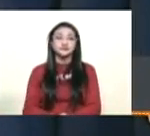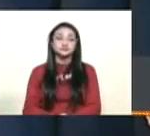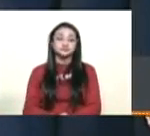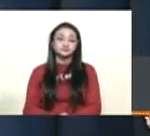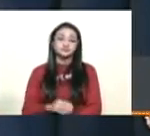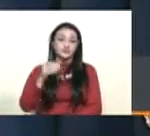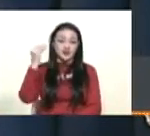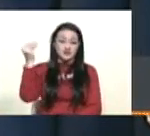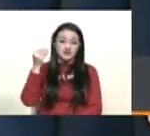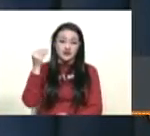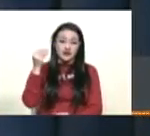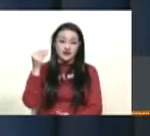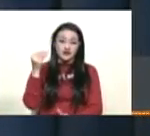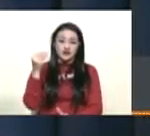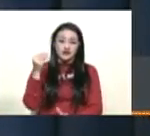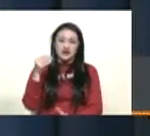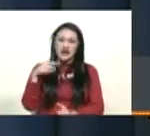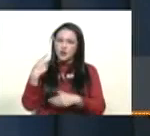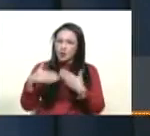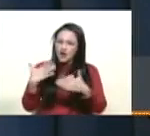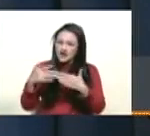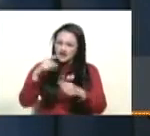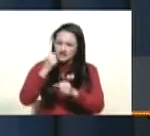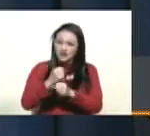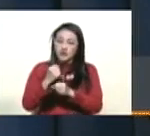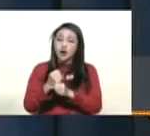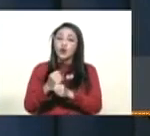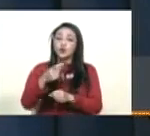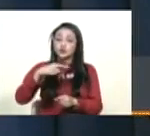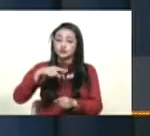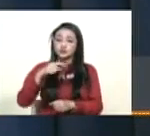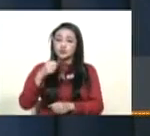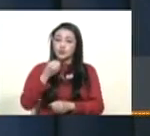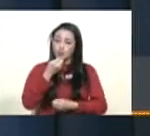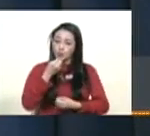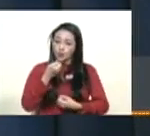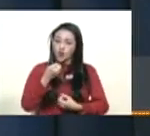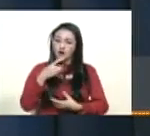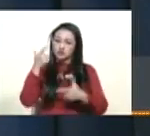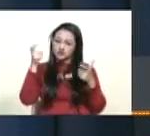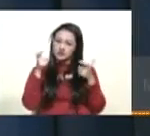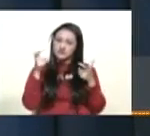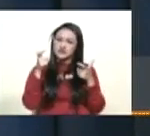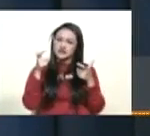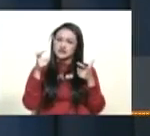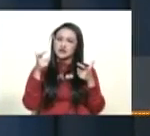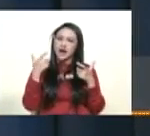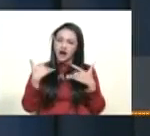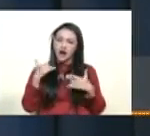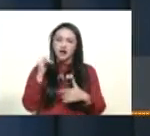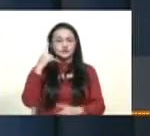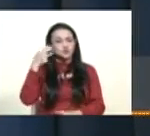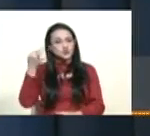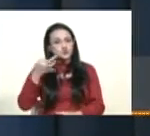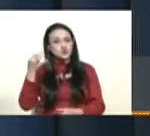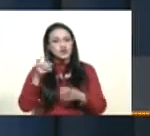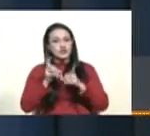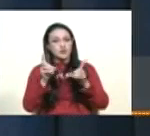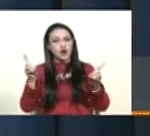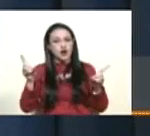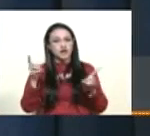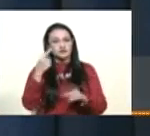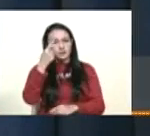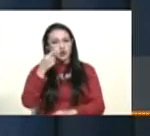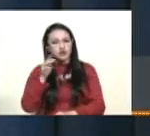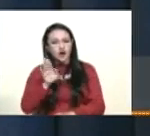criterio fundamental de lo que va a ser la gestión. Como buenos bolivarianos y chavistas que somos, creemos en la democracia protagónica, creemos en la